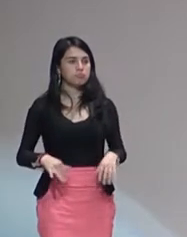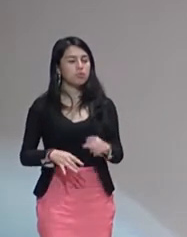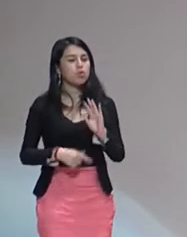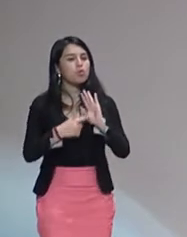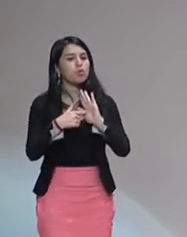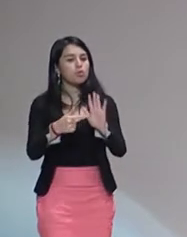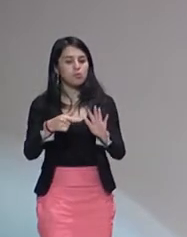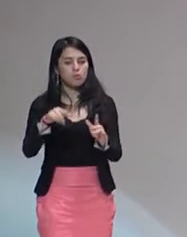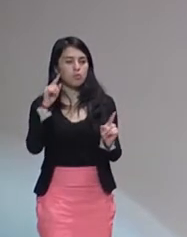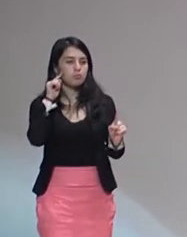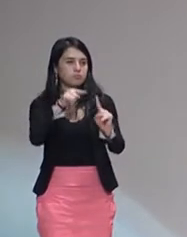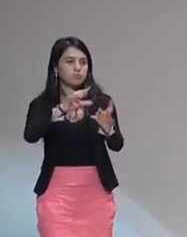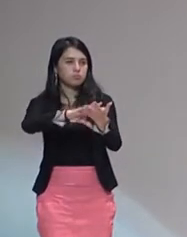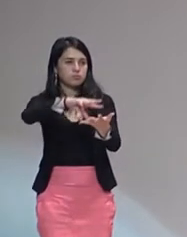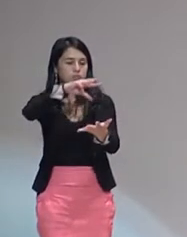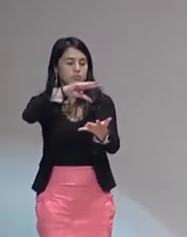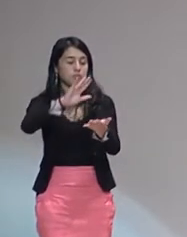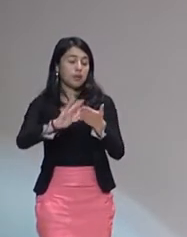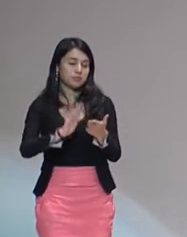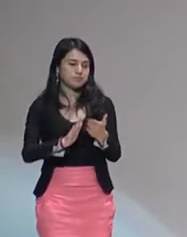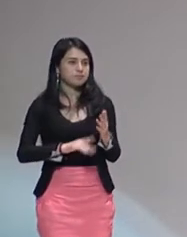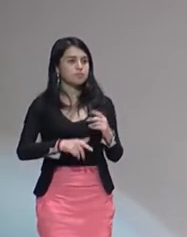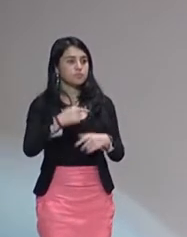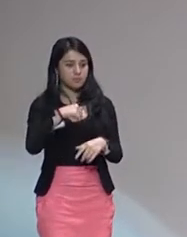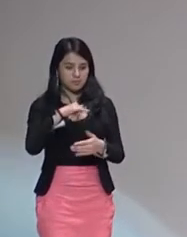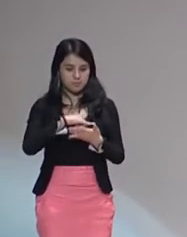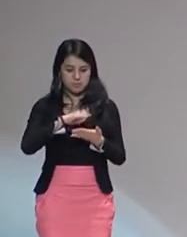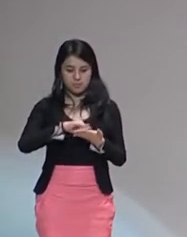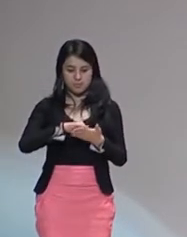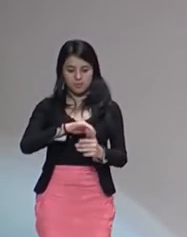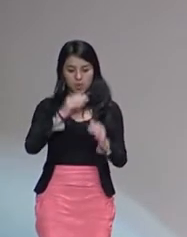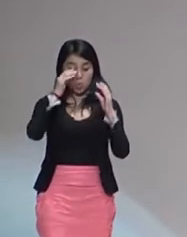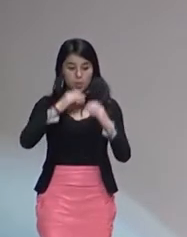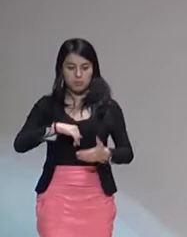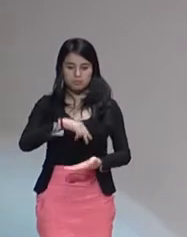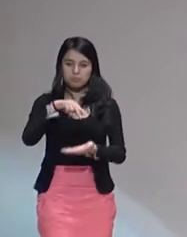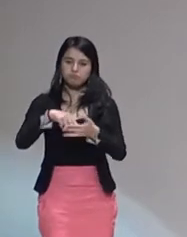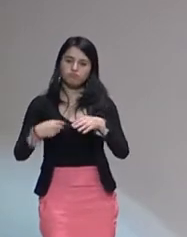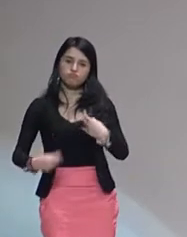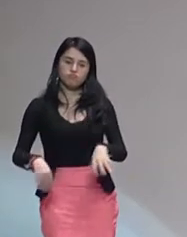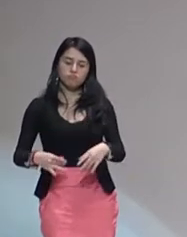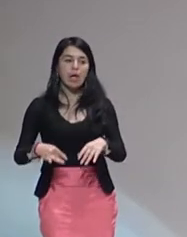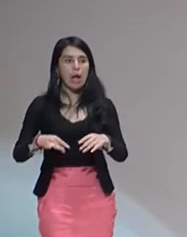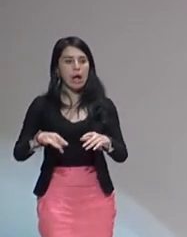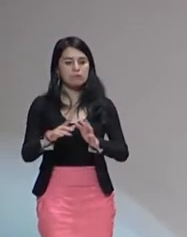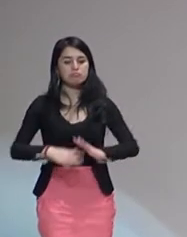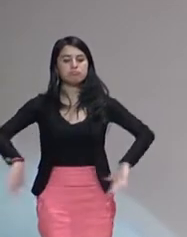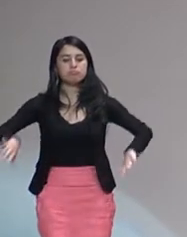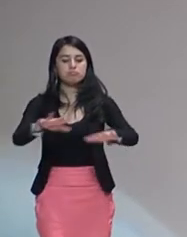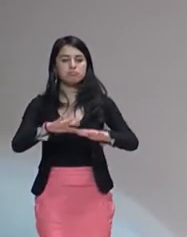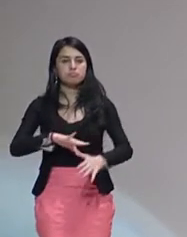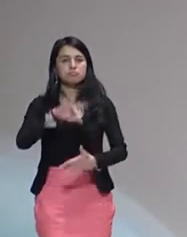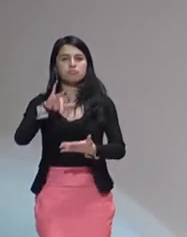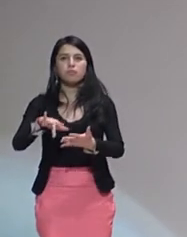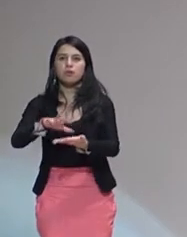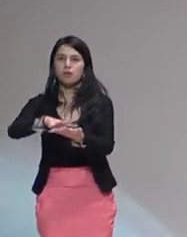el aprendizaje, esa disposición de los cuerpos prepara el escenario para el aprendizaje.